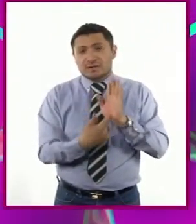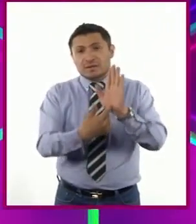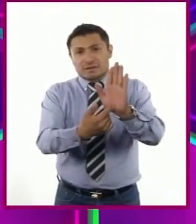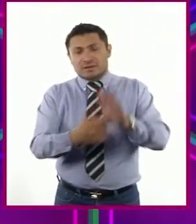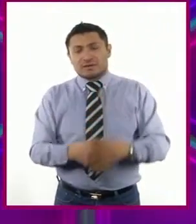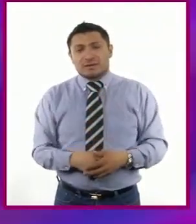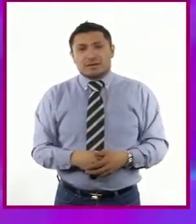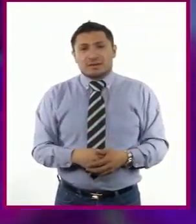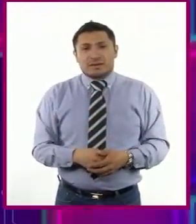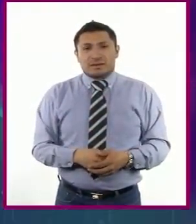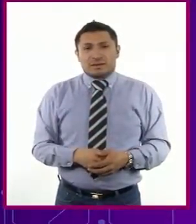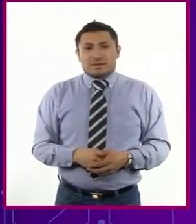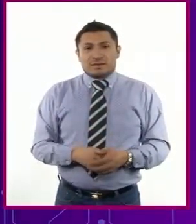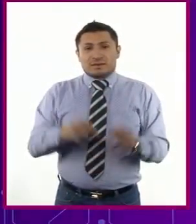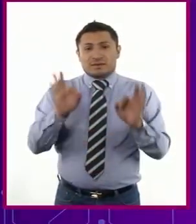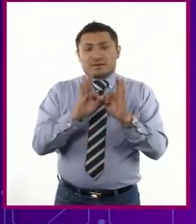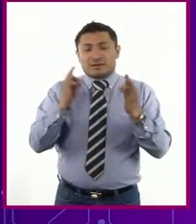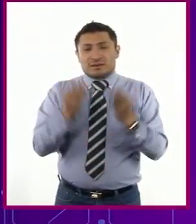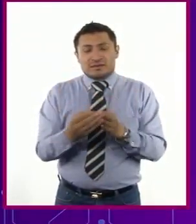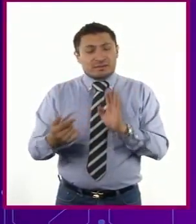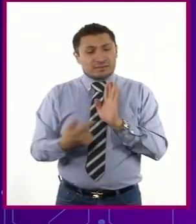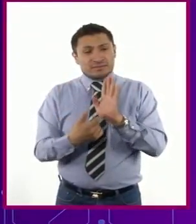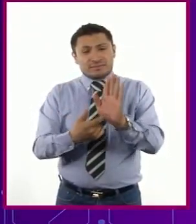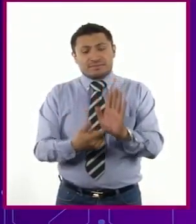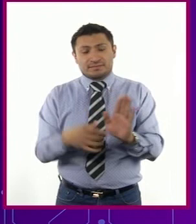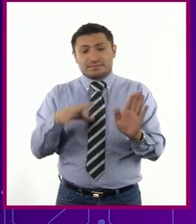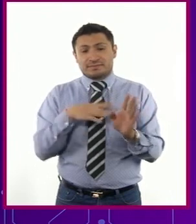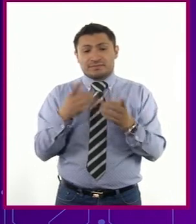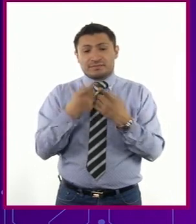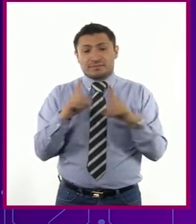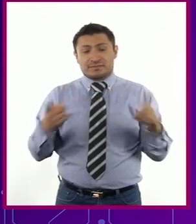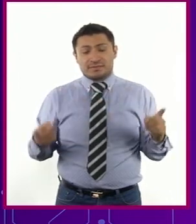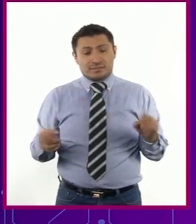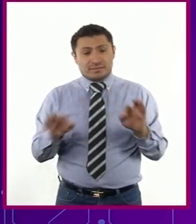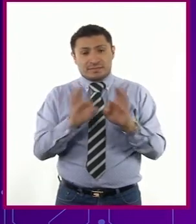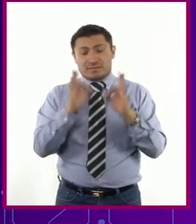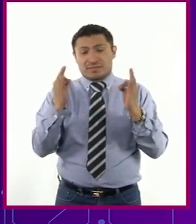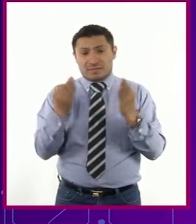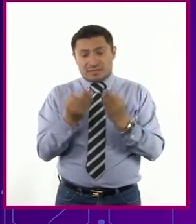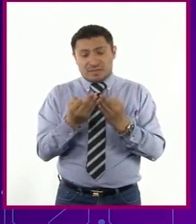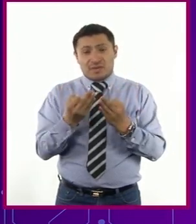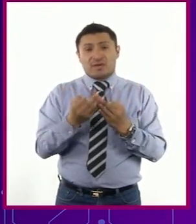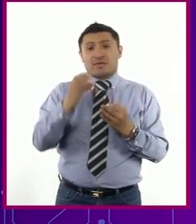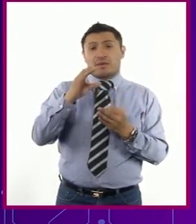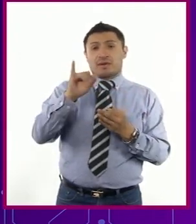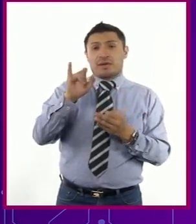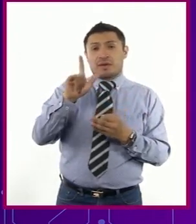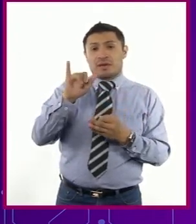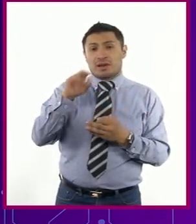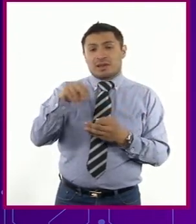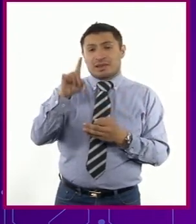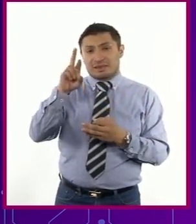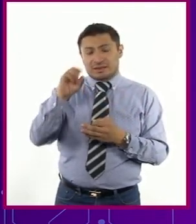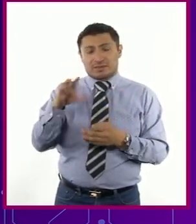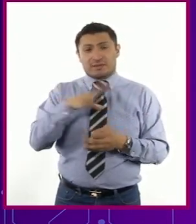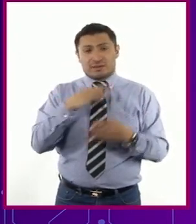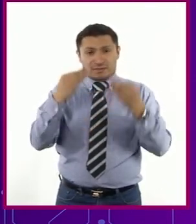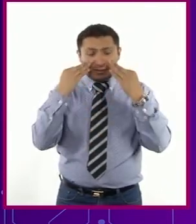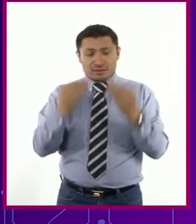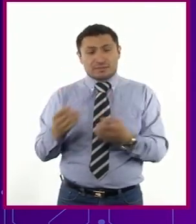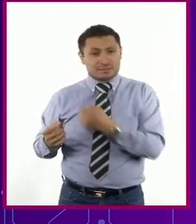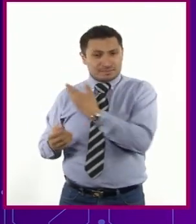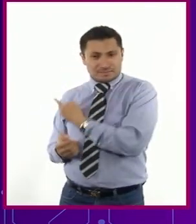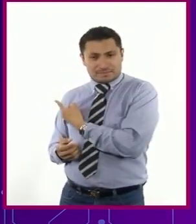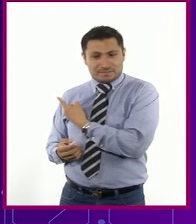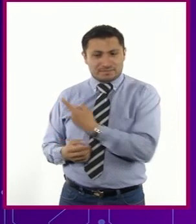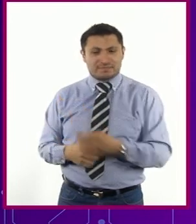Vamos a él. La figura representa el desarrollo plano de un cilindro. En ella se muestran algunas de sus